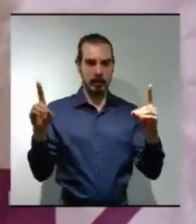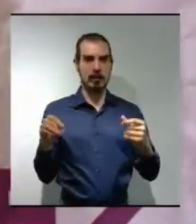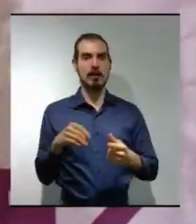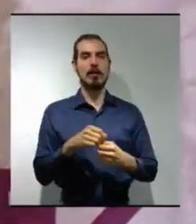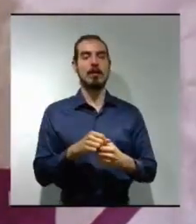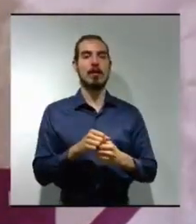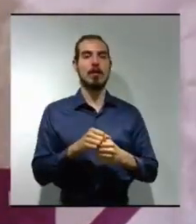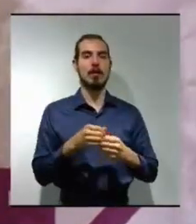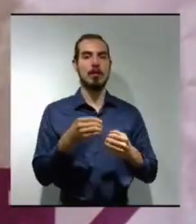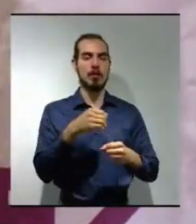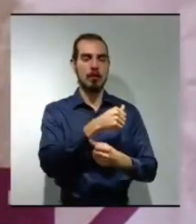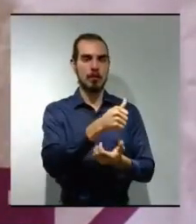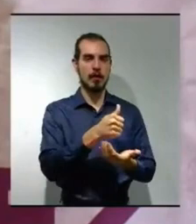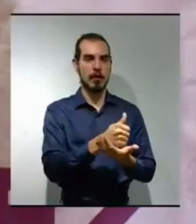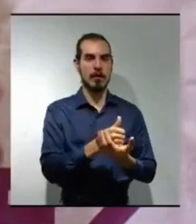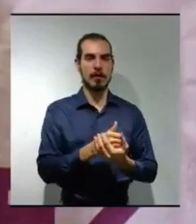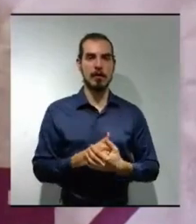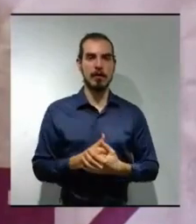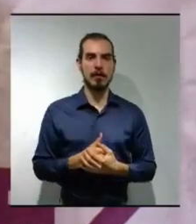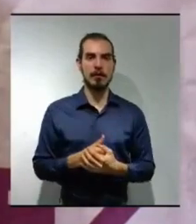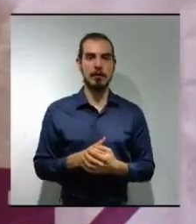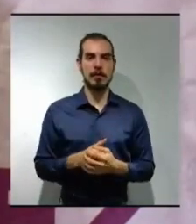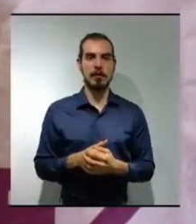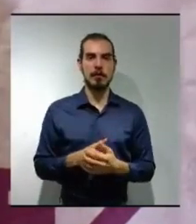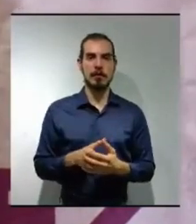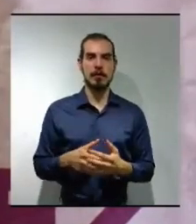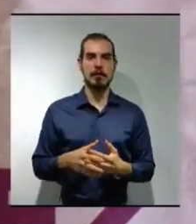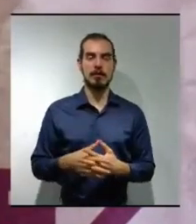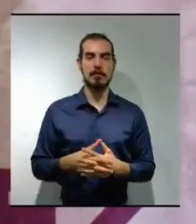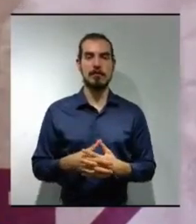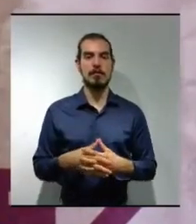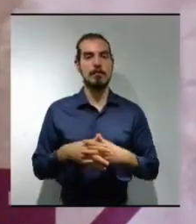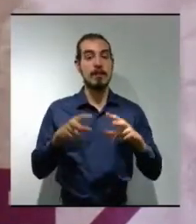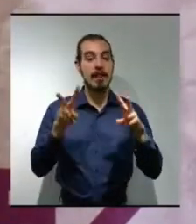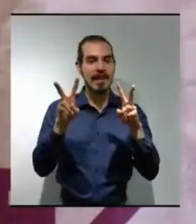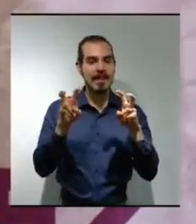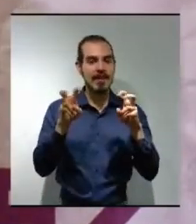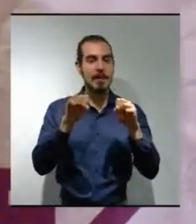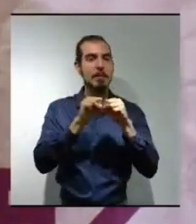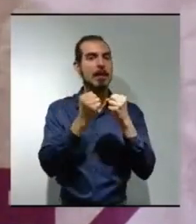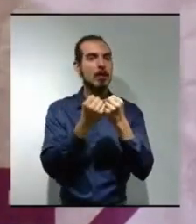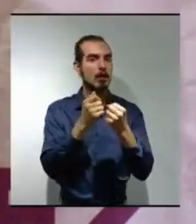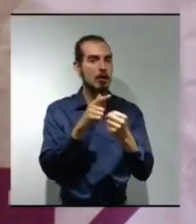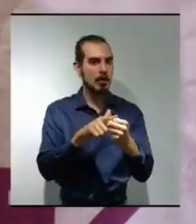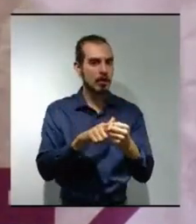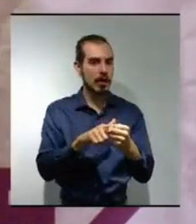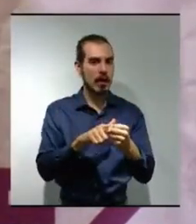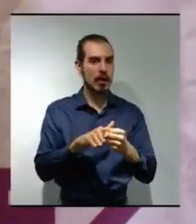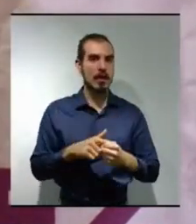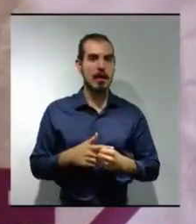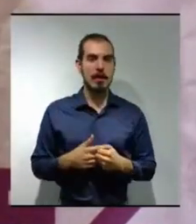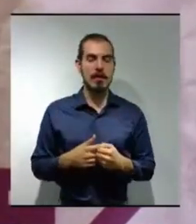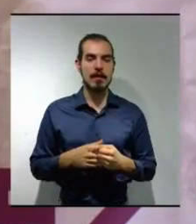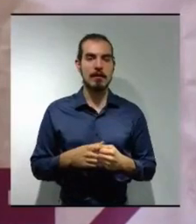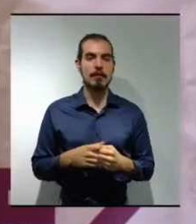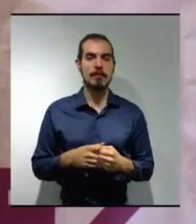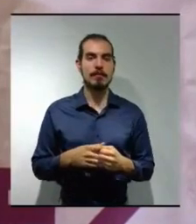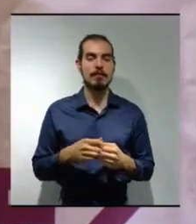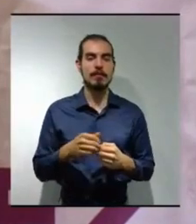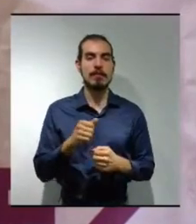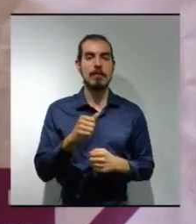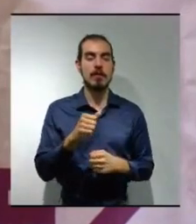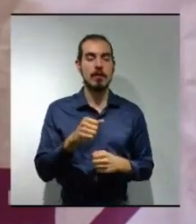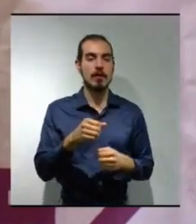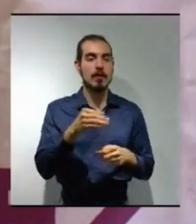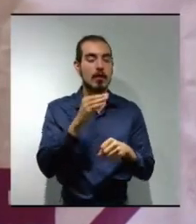verdad decirles que yo considero que este es un tema socialmente muy importante. Todavía tenemos lamentablemente en Juárez muchas casas